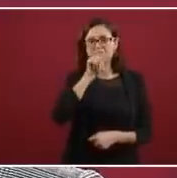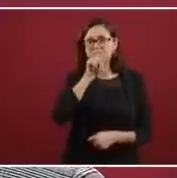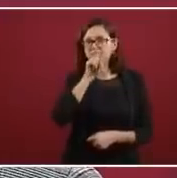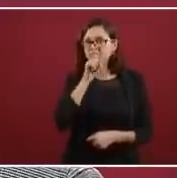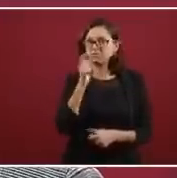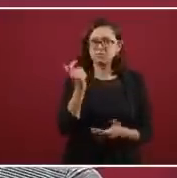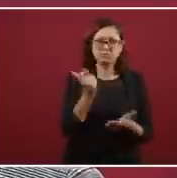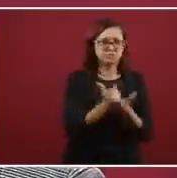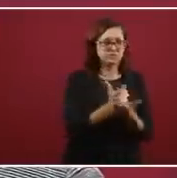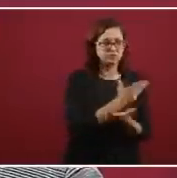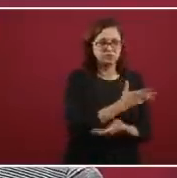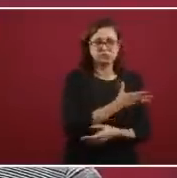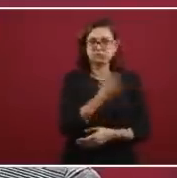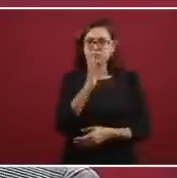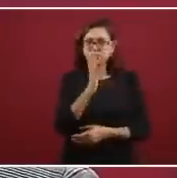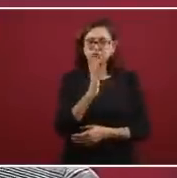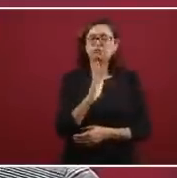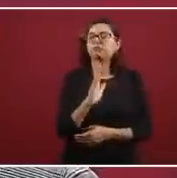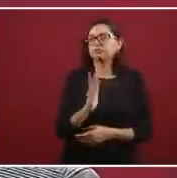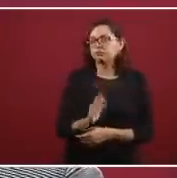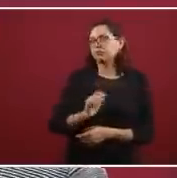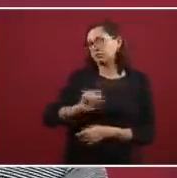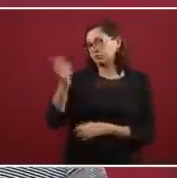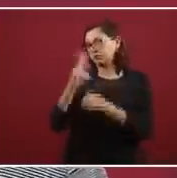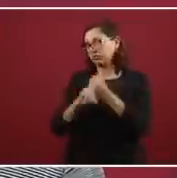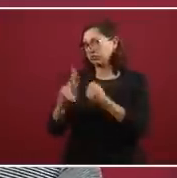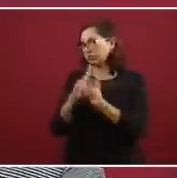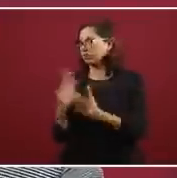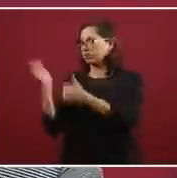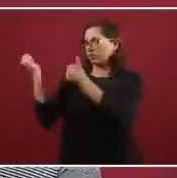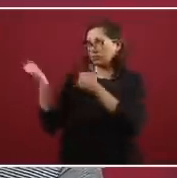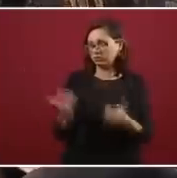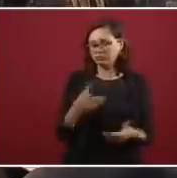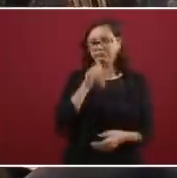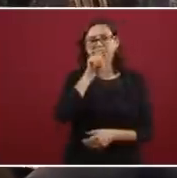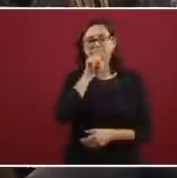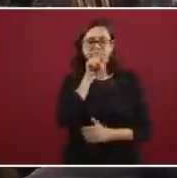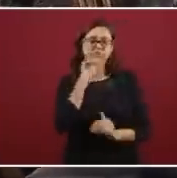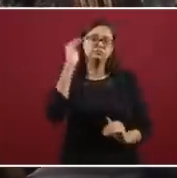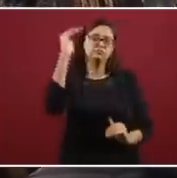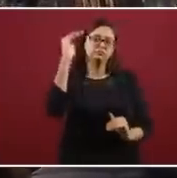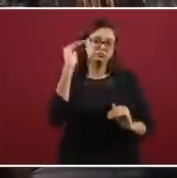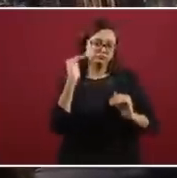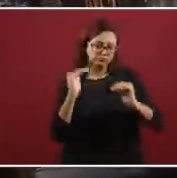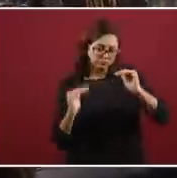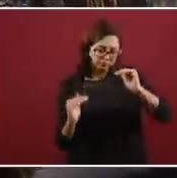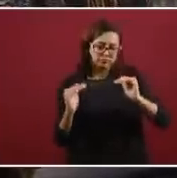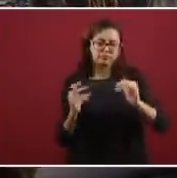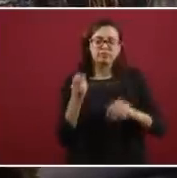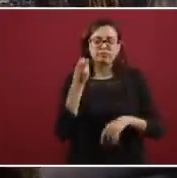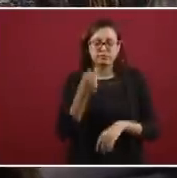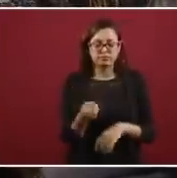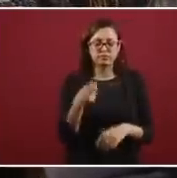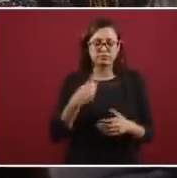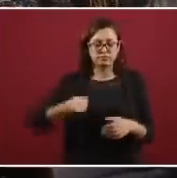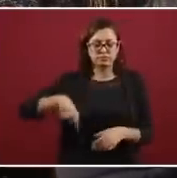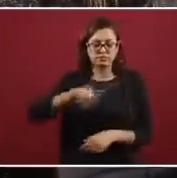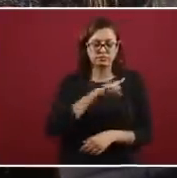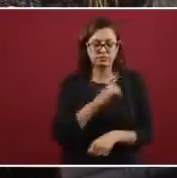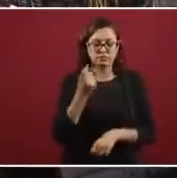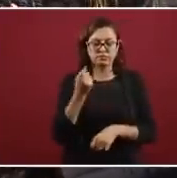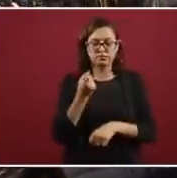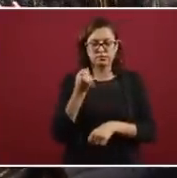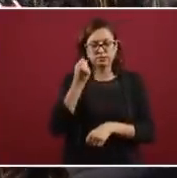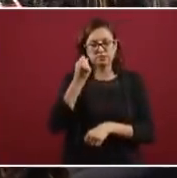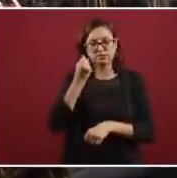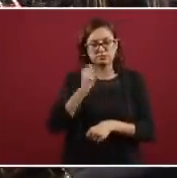pollo, abrimos el cupo y bajó. Entonces, el instrumento que tenemos como Secretaría de Economía es el de los